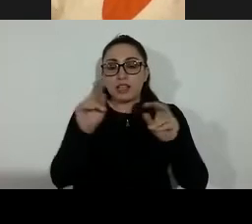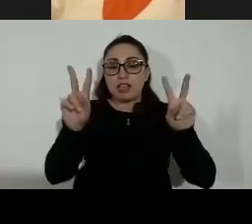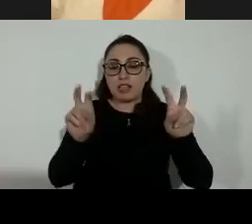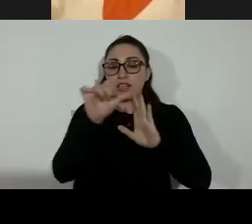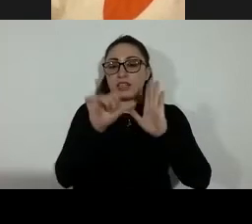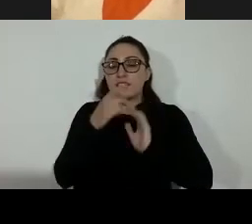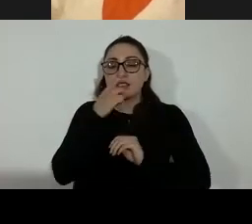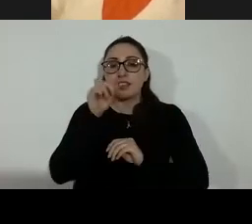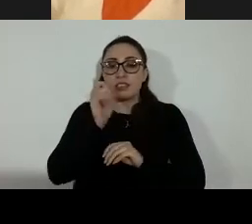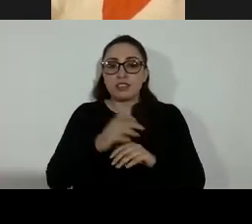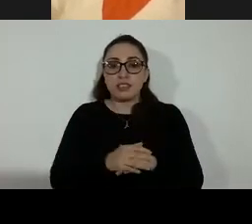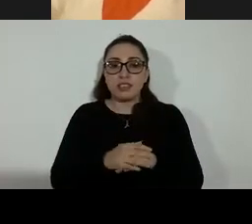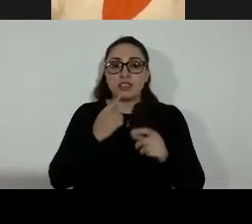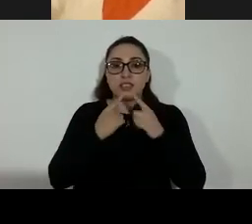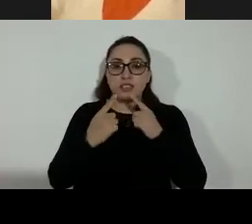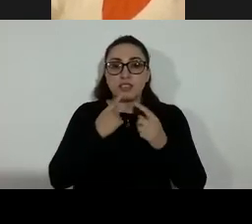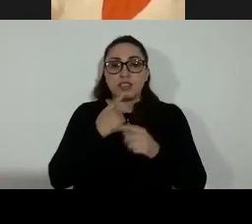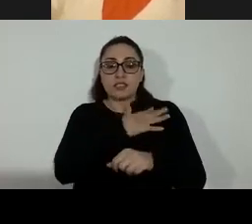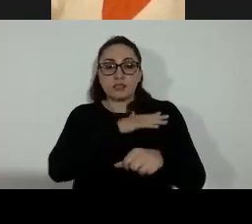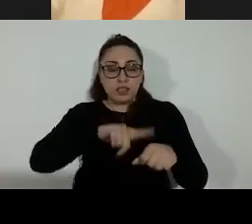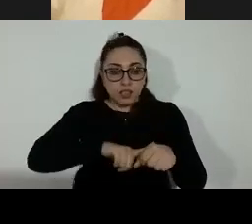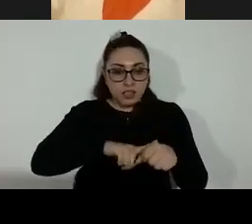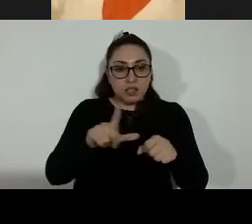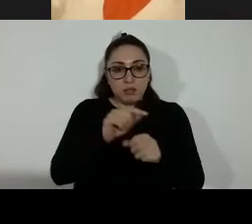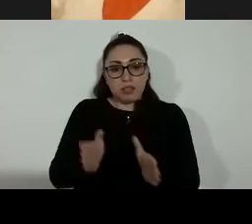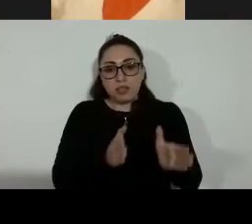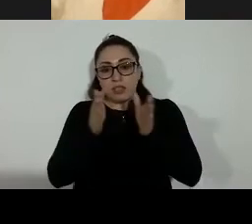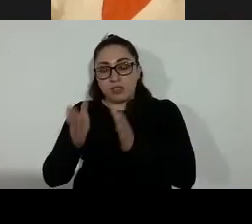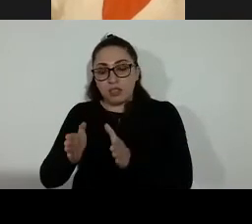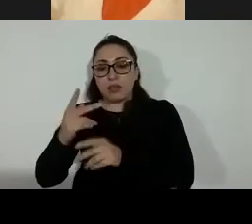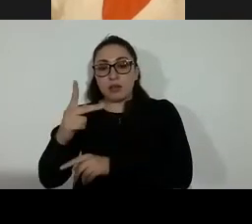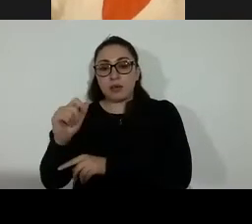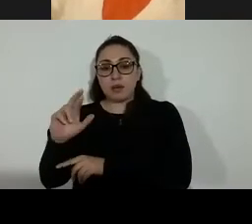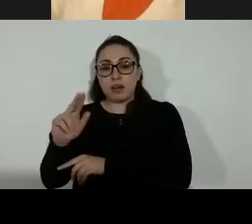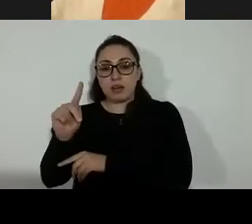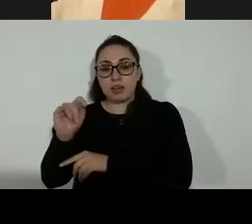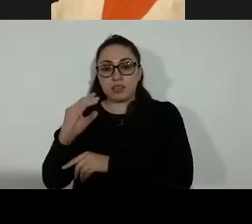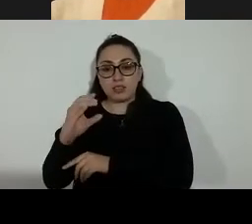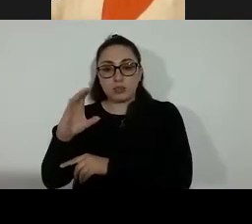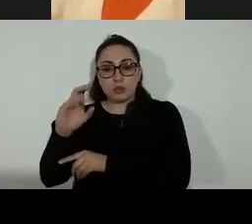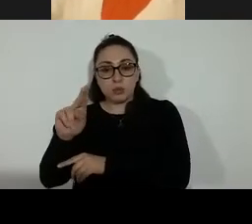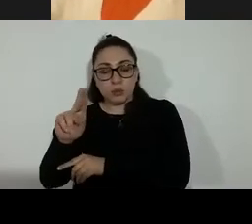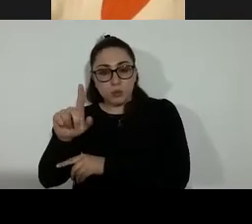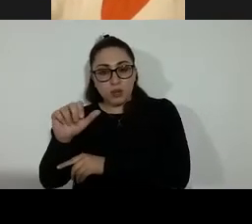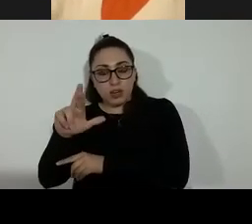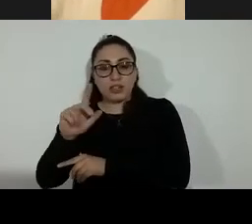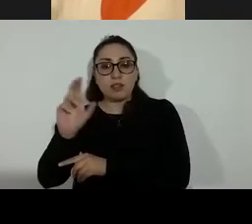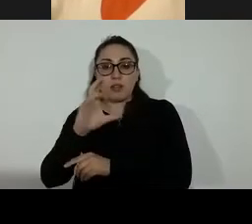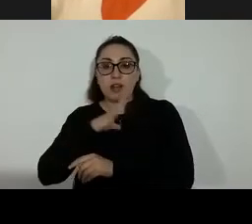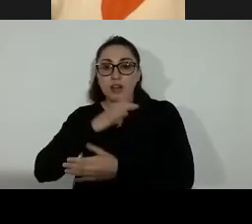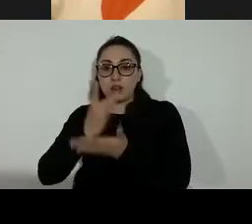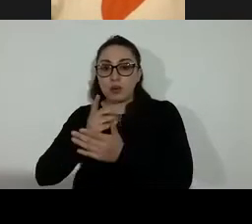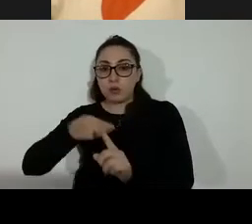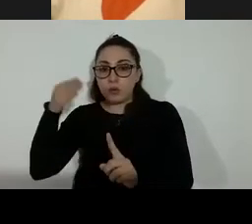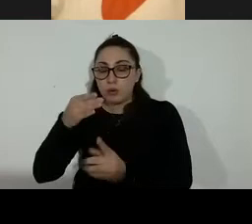en lo general y después en lo particular los artículos. Cuando conste de un solo artículo, será discutido en lo general. Cuando